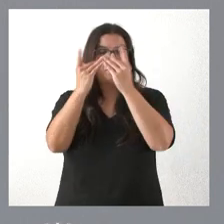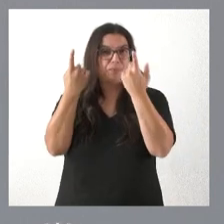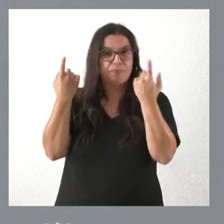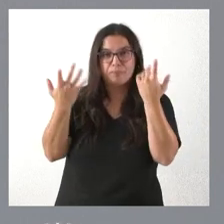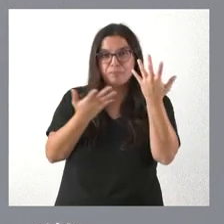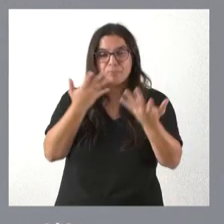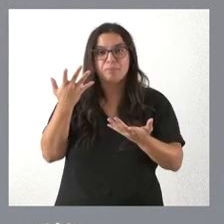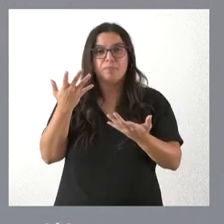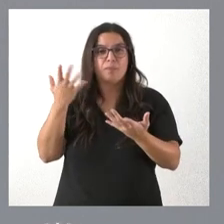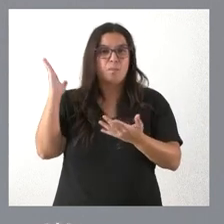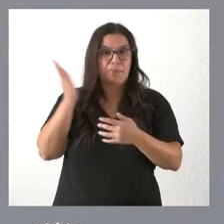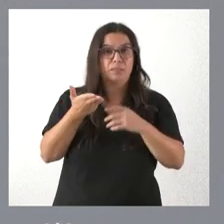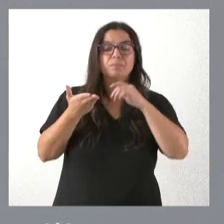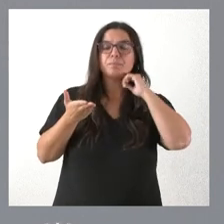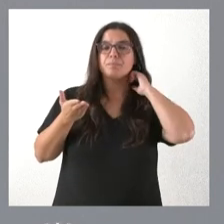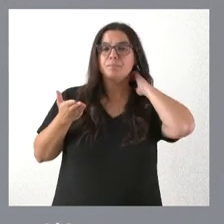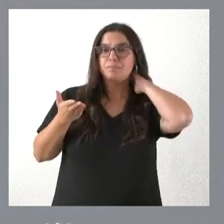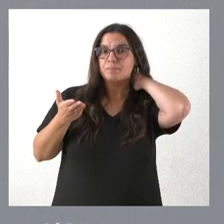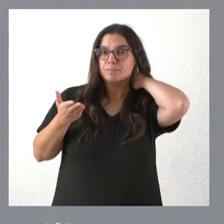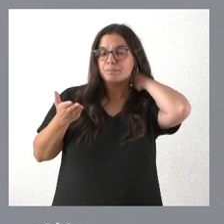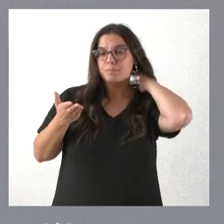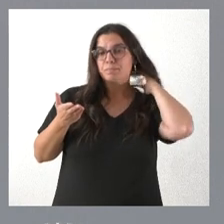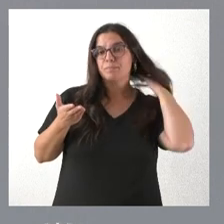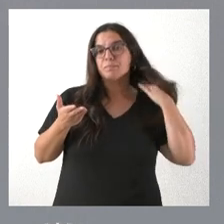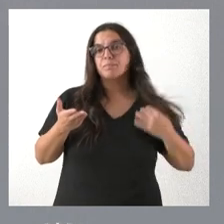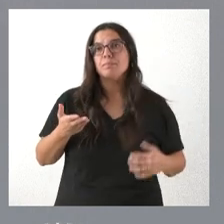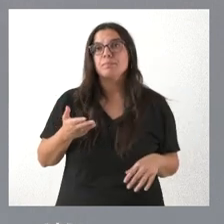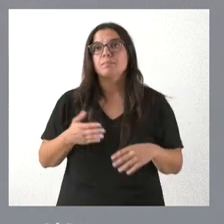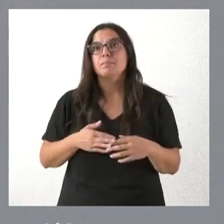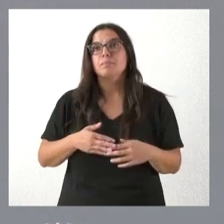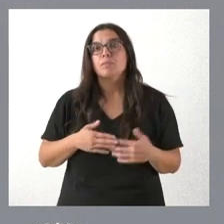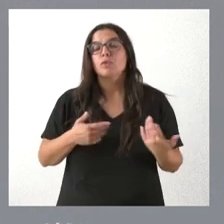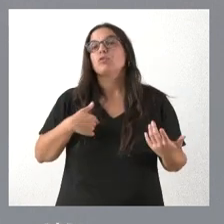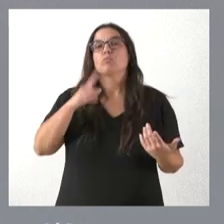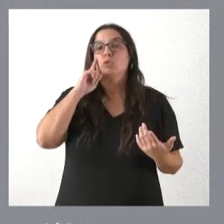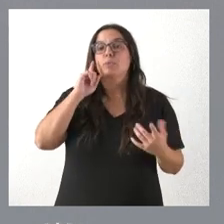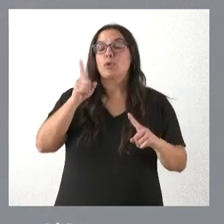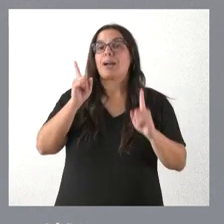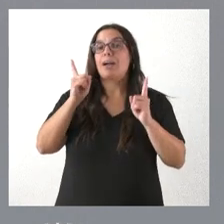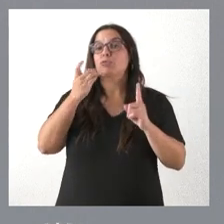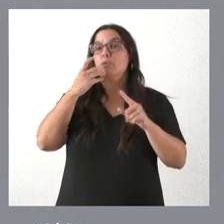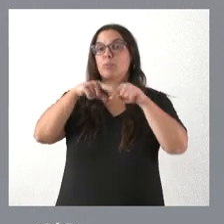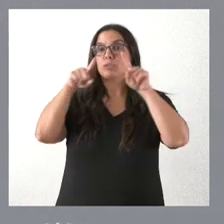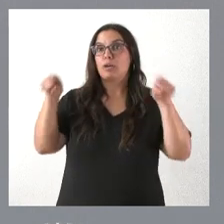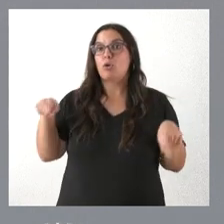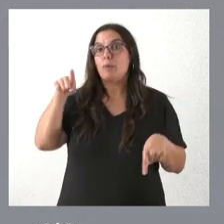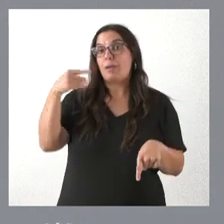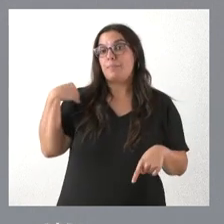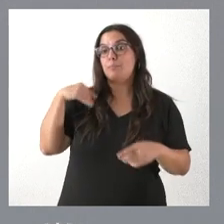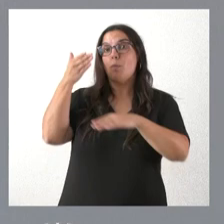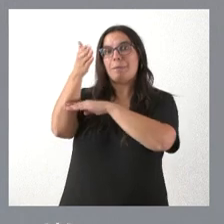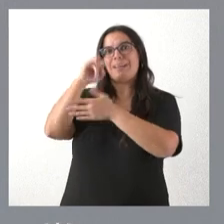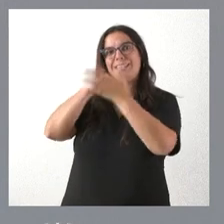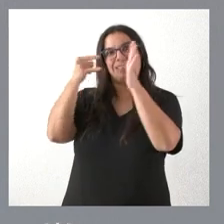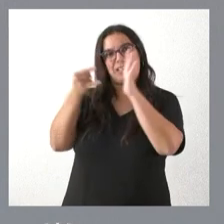el impacto de la Dana no sé si ha sido calificada así pero en el caso de Segovia como usted dice ha sido los técnicos los que han ido allí